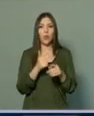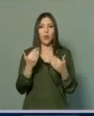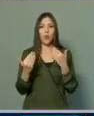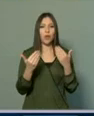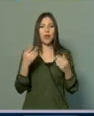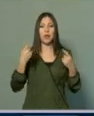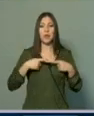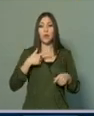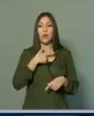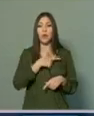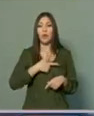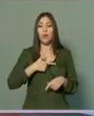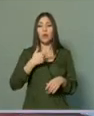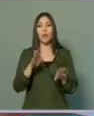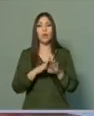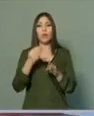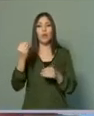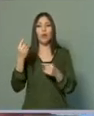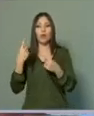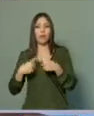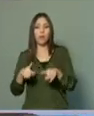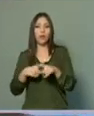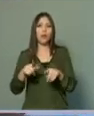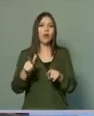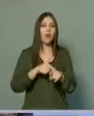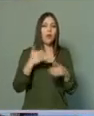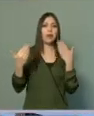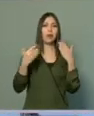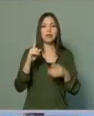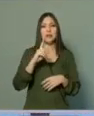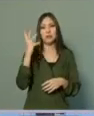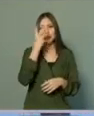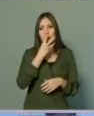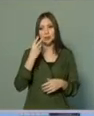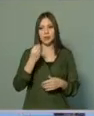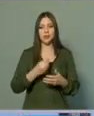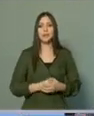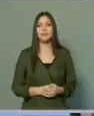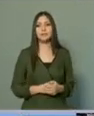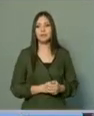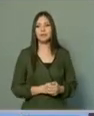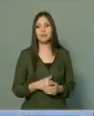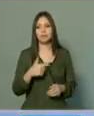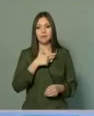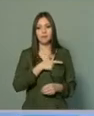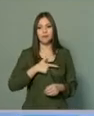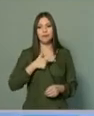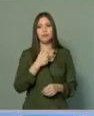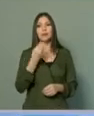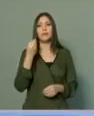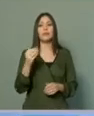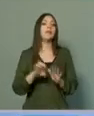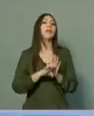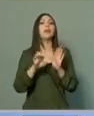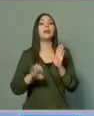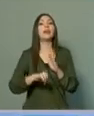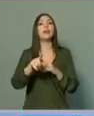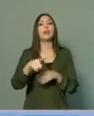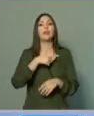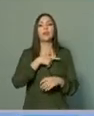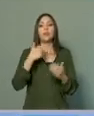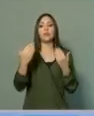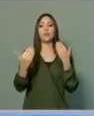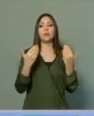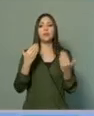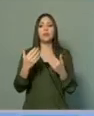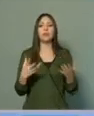solo. que no se atreven así como a estar muy coloridas, ¿no, Cintia? Sí, la verdad es que a mí me encantó eso porque dice, si vas como monocromático, lo